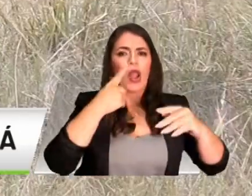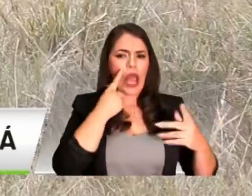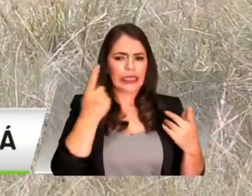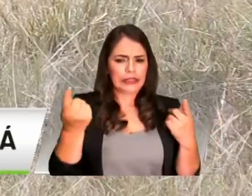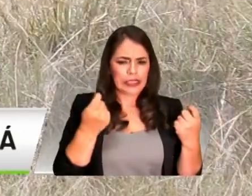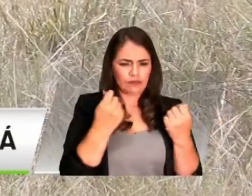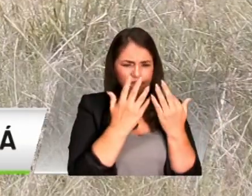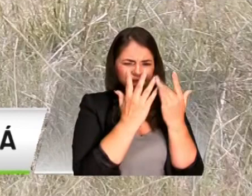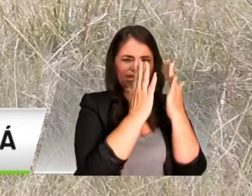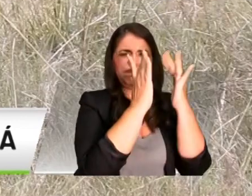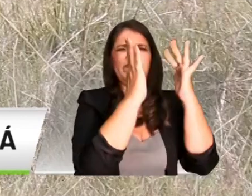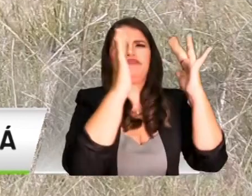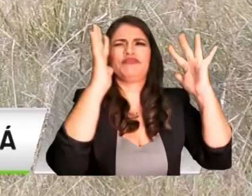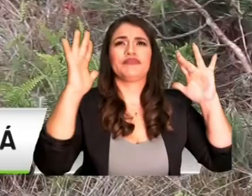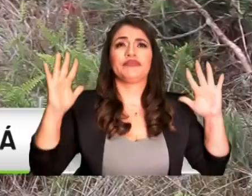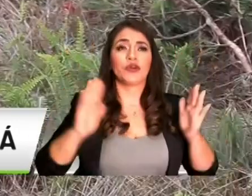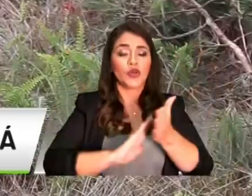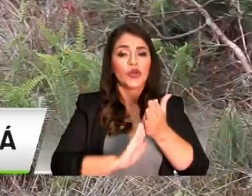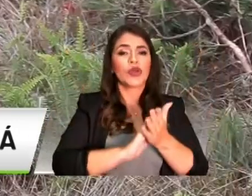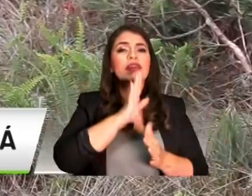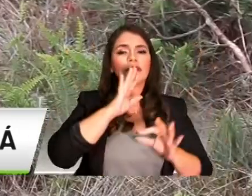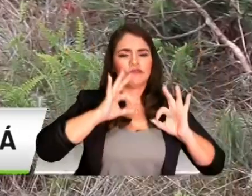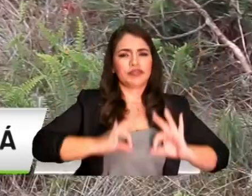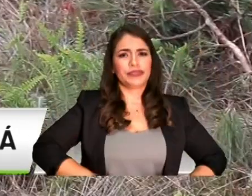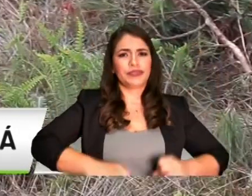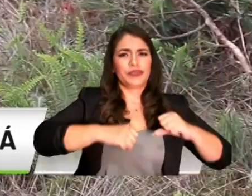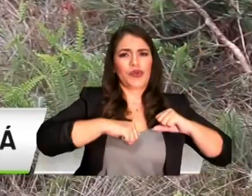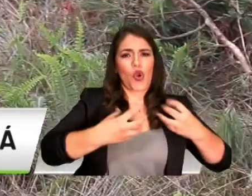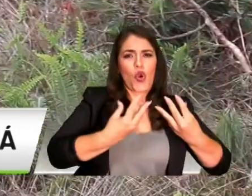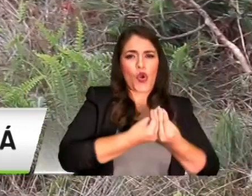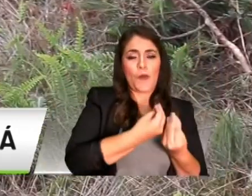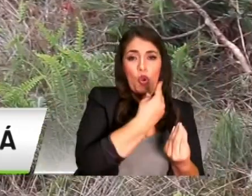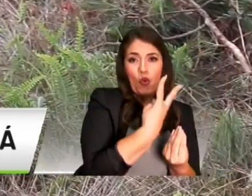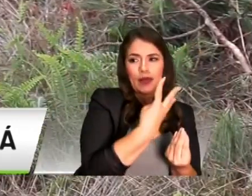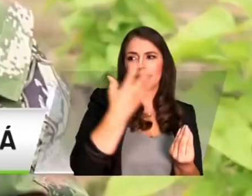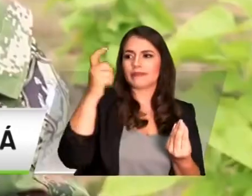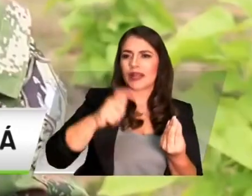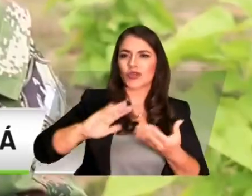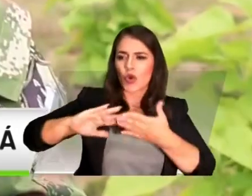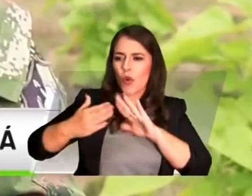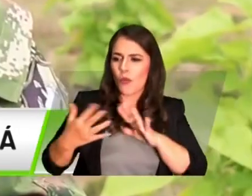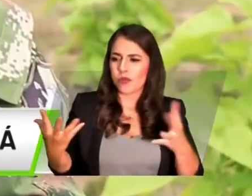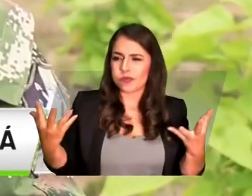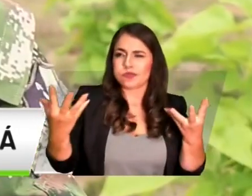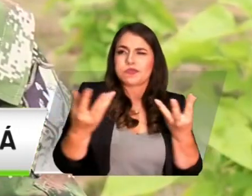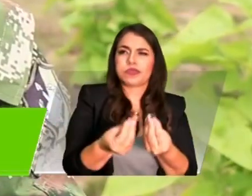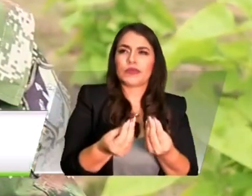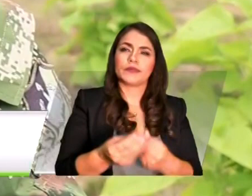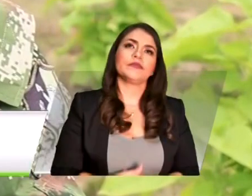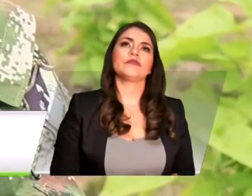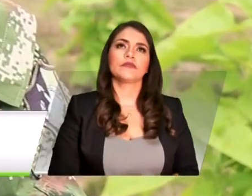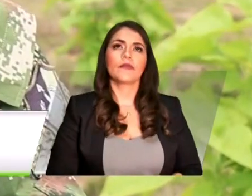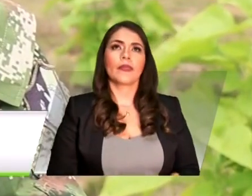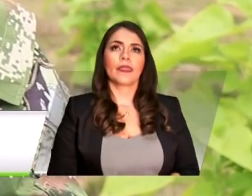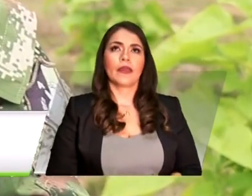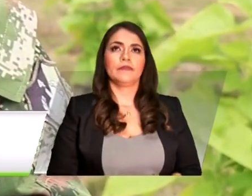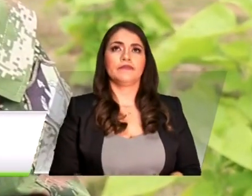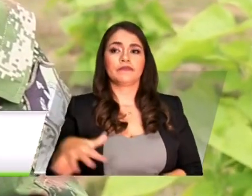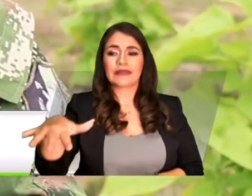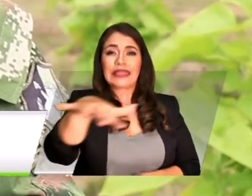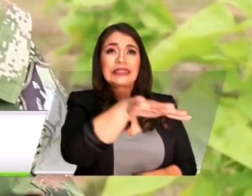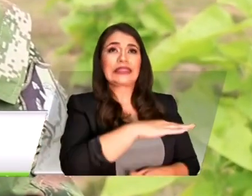de bosque entre el batallón número 4, diferentes mesas ambientales y población civil. Restaurar sistemas